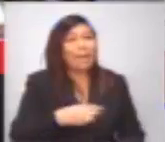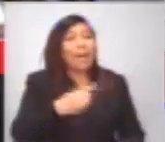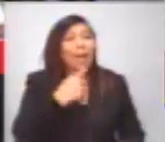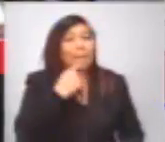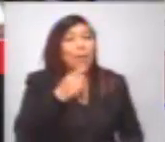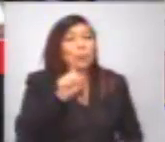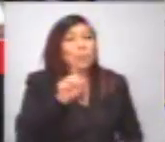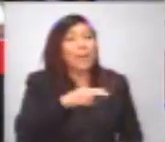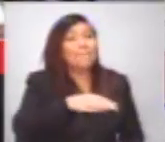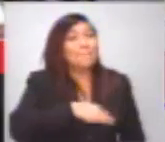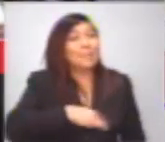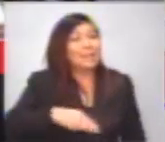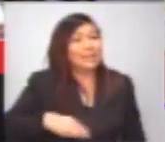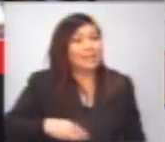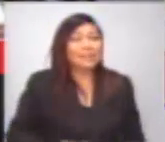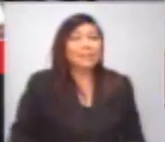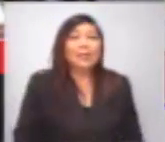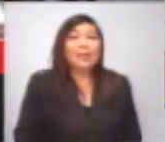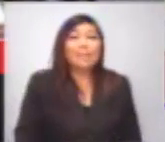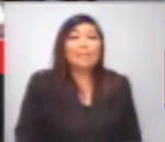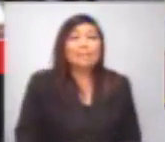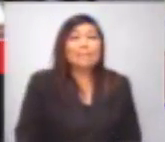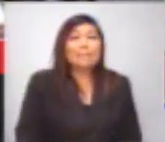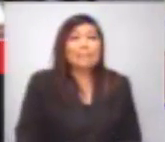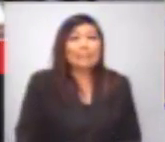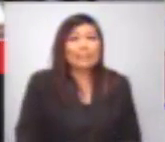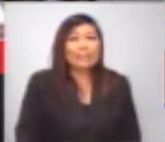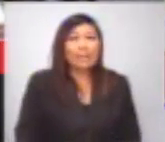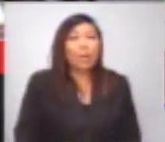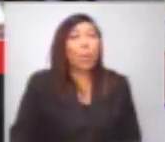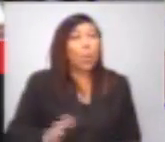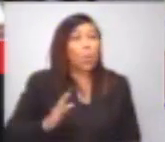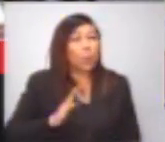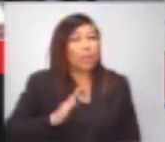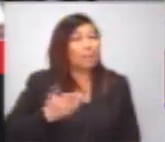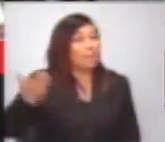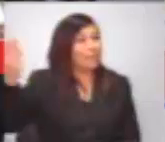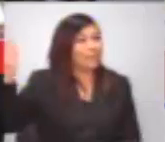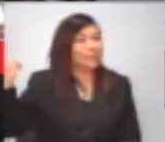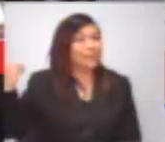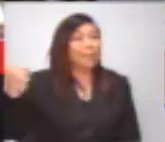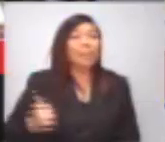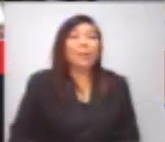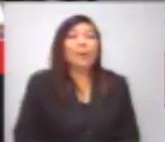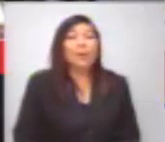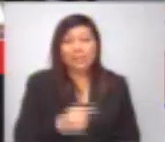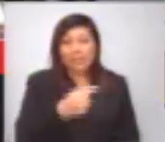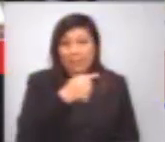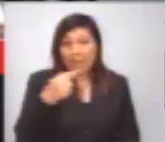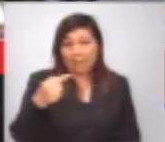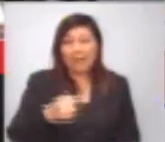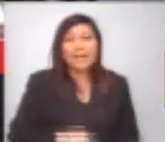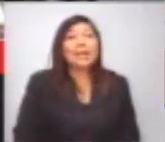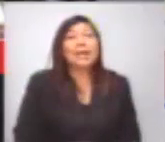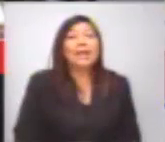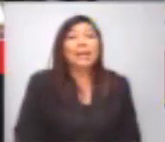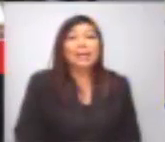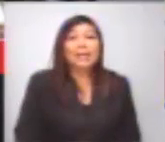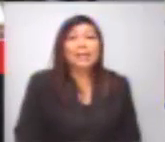Salud. El día jueves de la semana pasada, señora